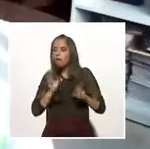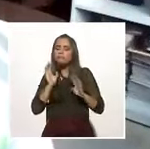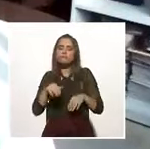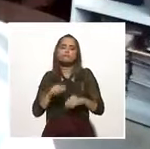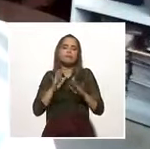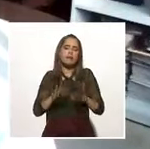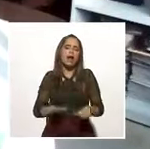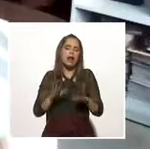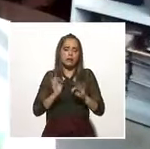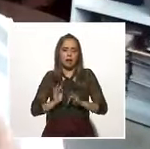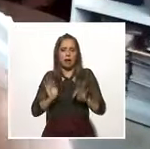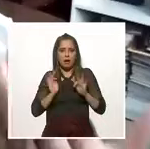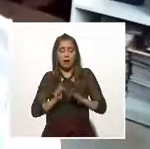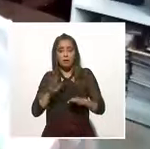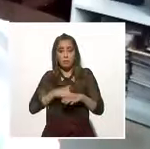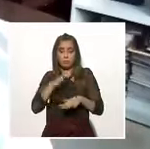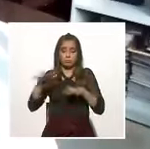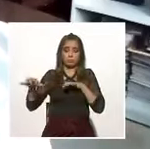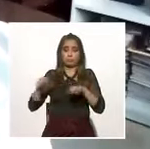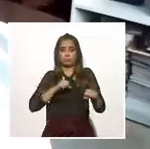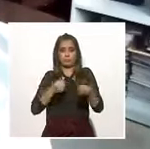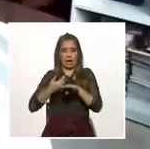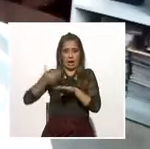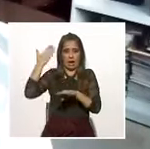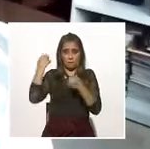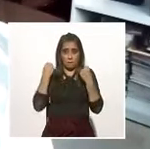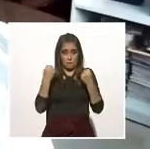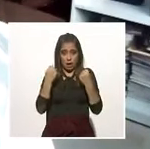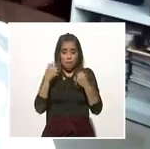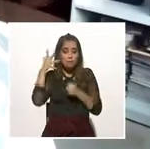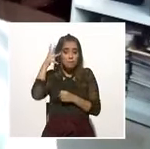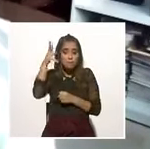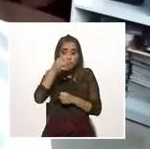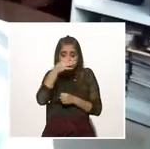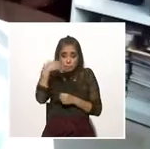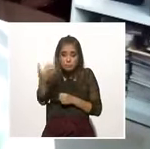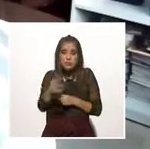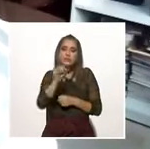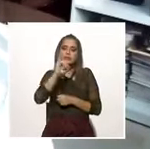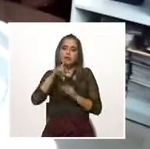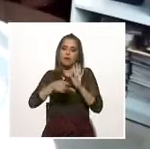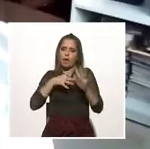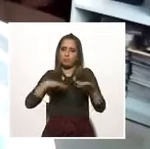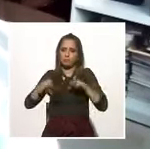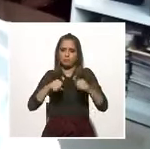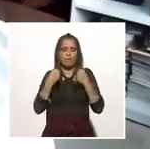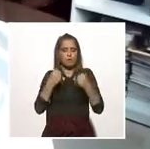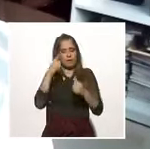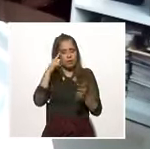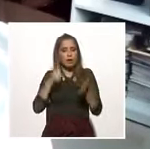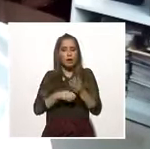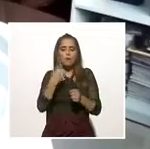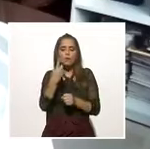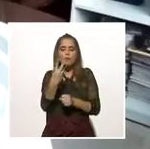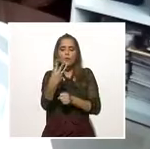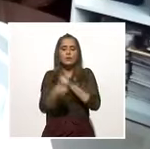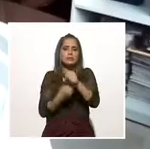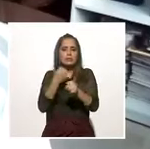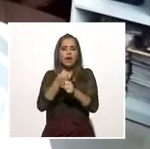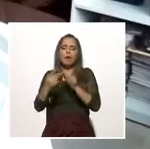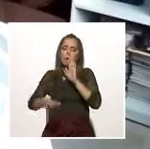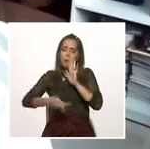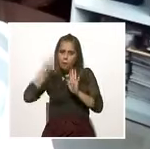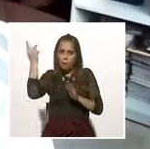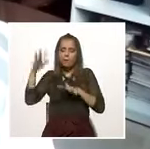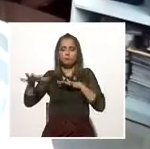en el pasado, van a volver a ocurrir en el futuro cercano. Es decir, en los próximos años nos vamos a enfrentar nuevamente a